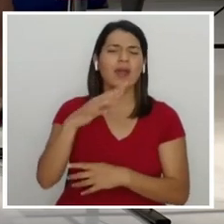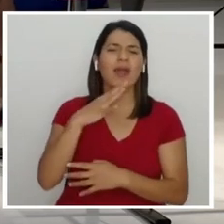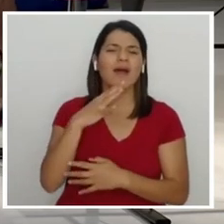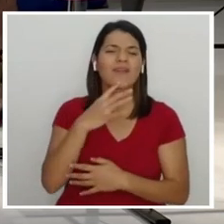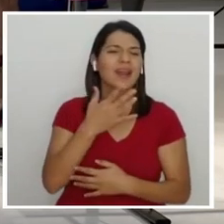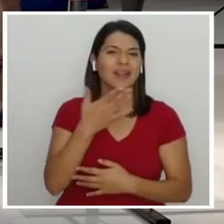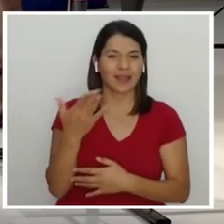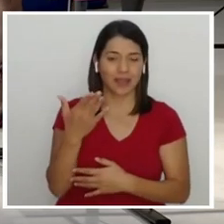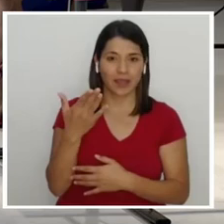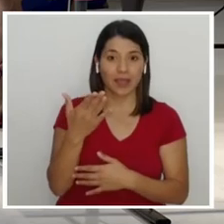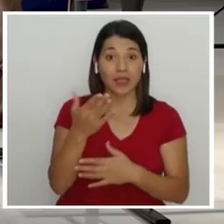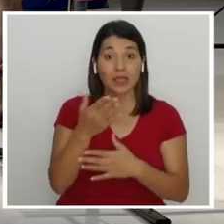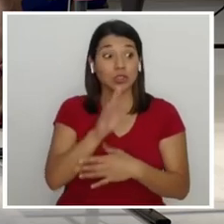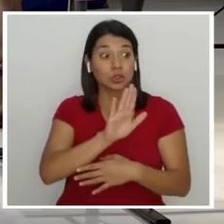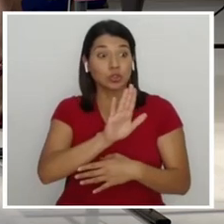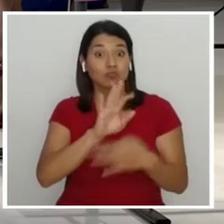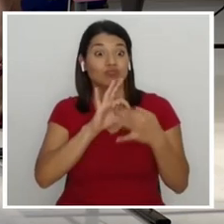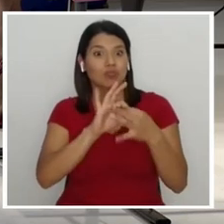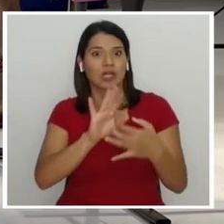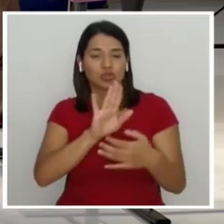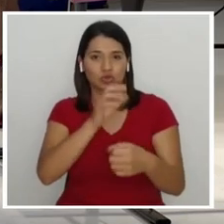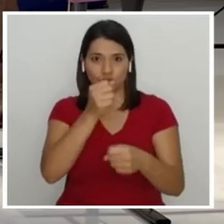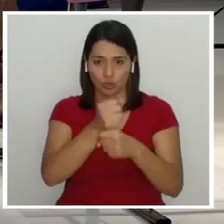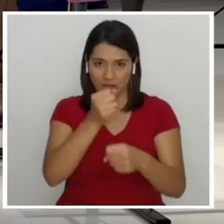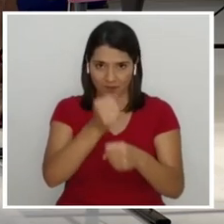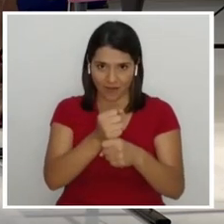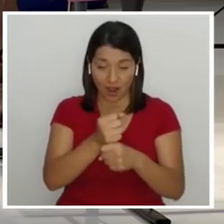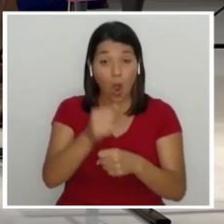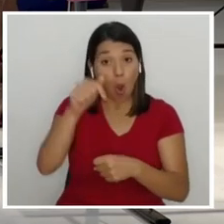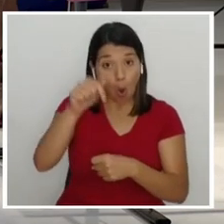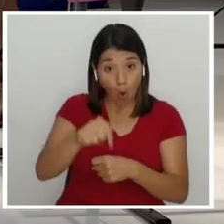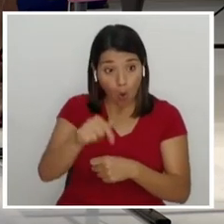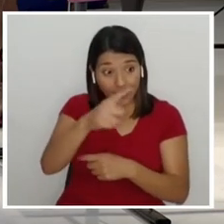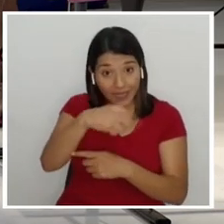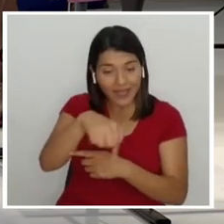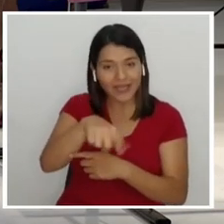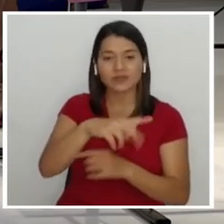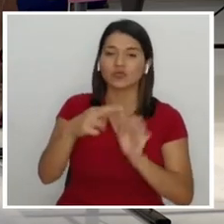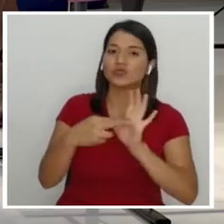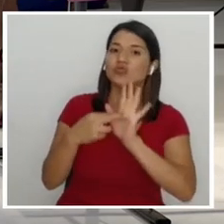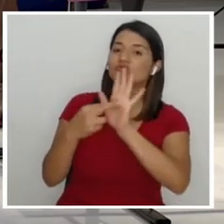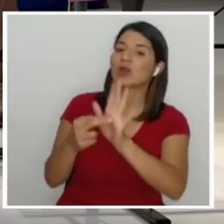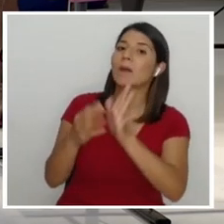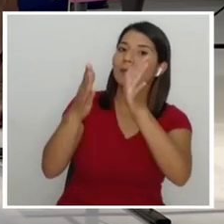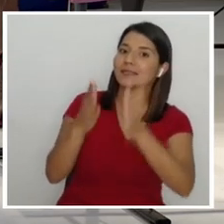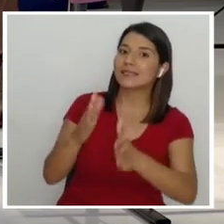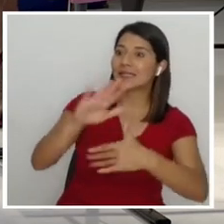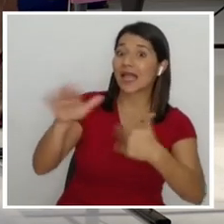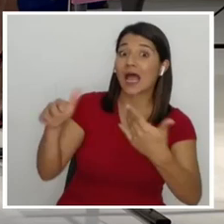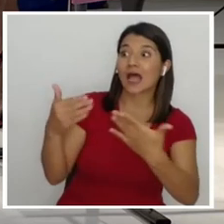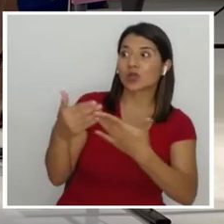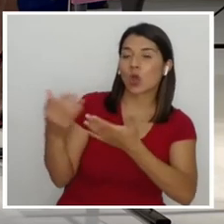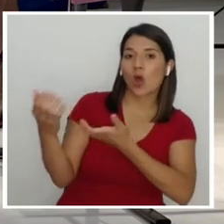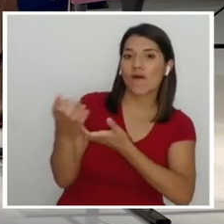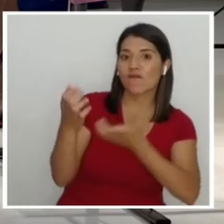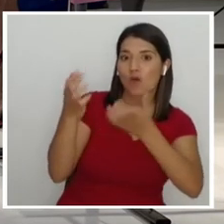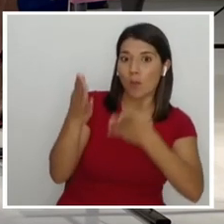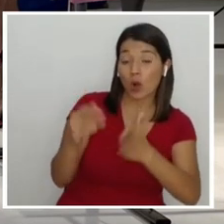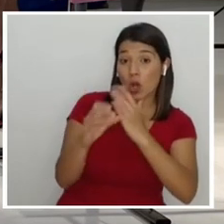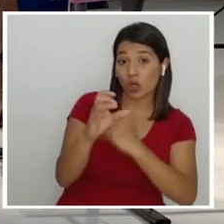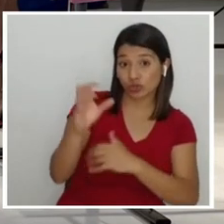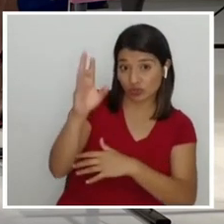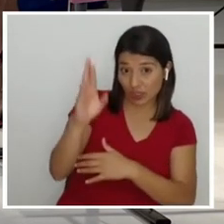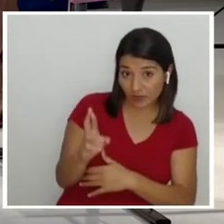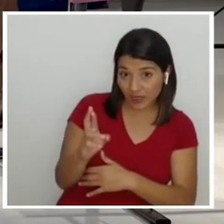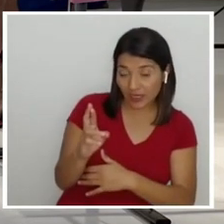de ellos que hoy representan a todos aquellos cuerpos de socorro del país, de la cual no se conoce mucho, o al menos no se habla mucho durante la